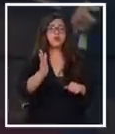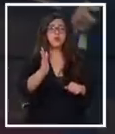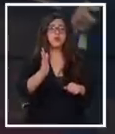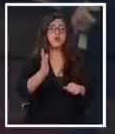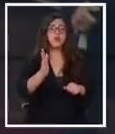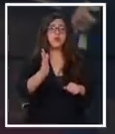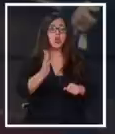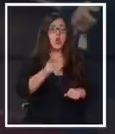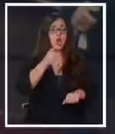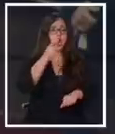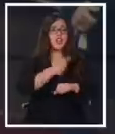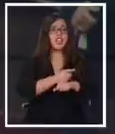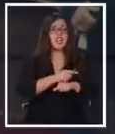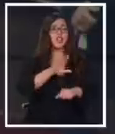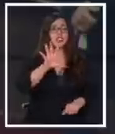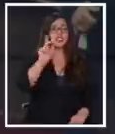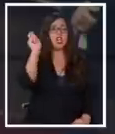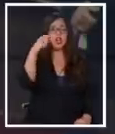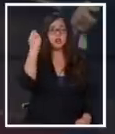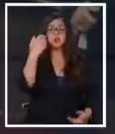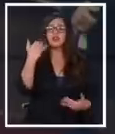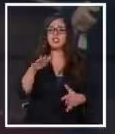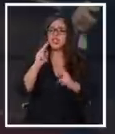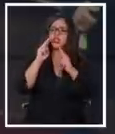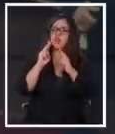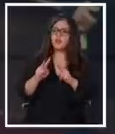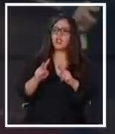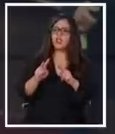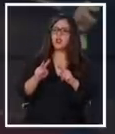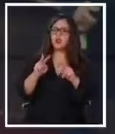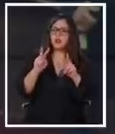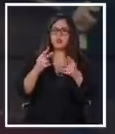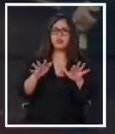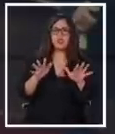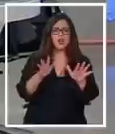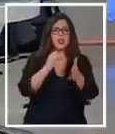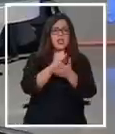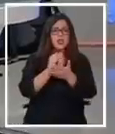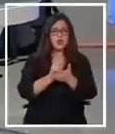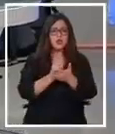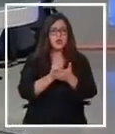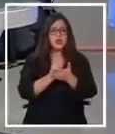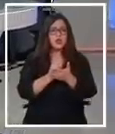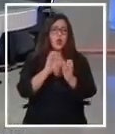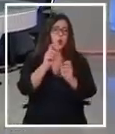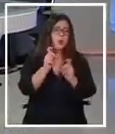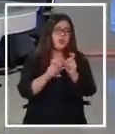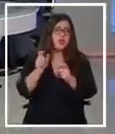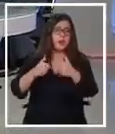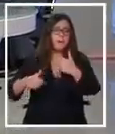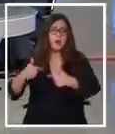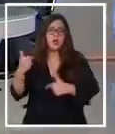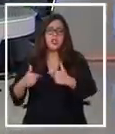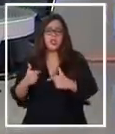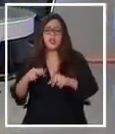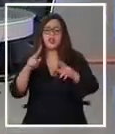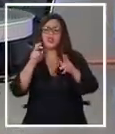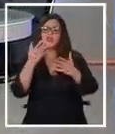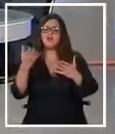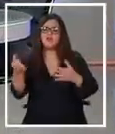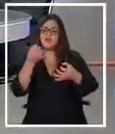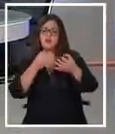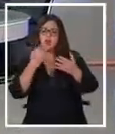y yo he escuchado un consenso bastante transversal entre los diferentes actores políticos de que la constitución